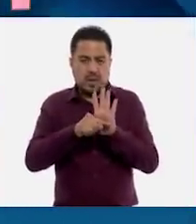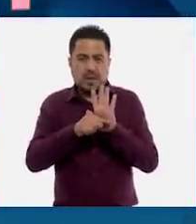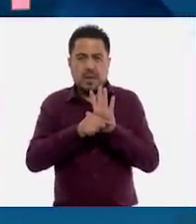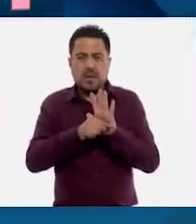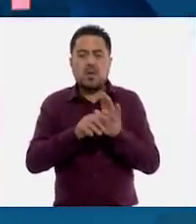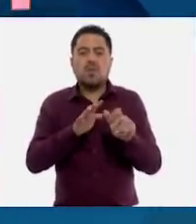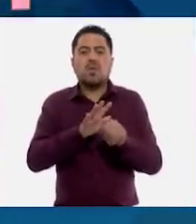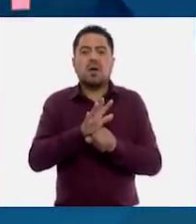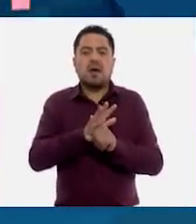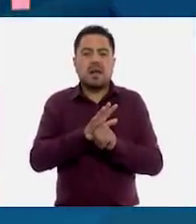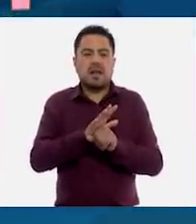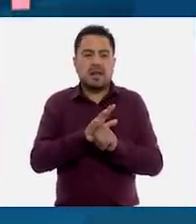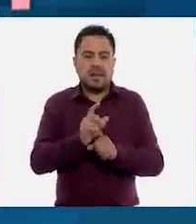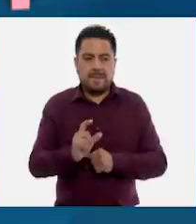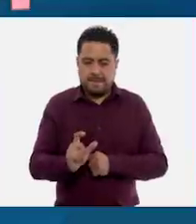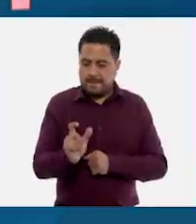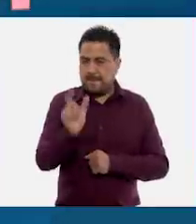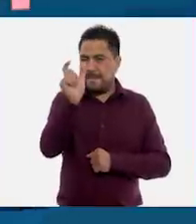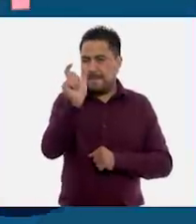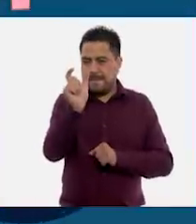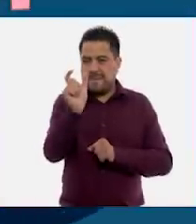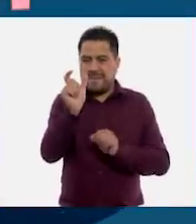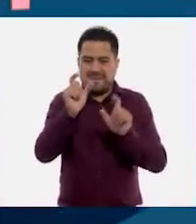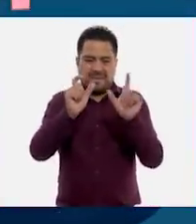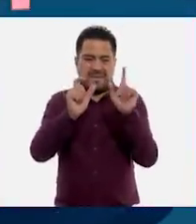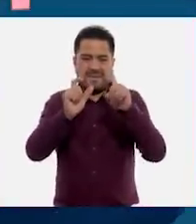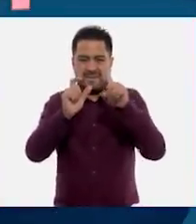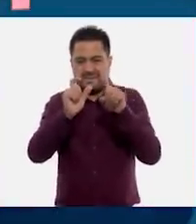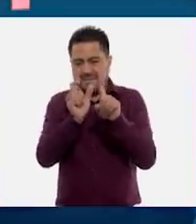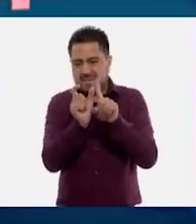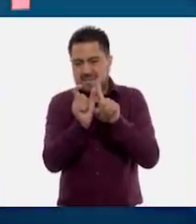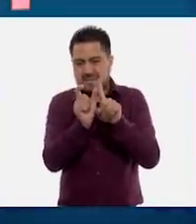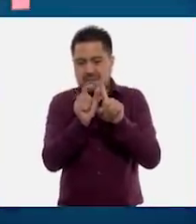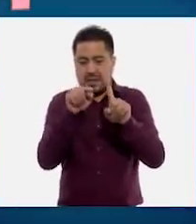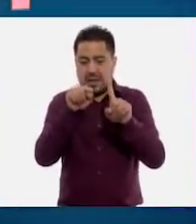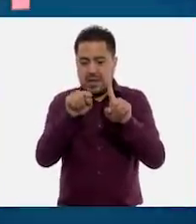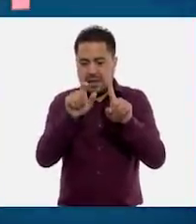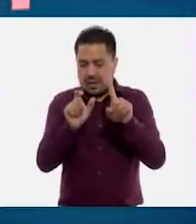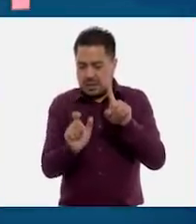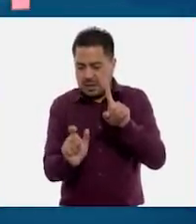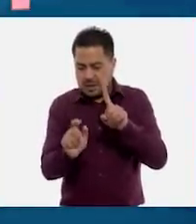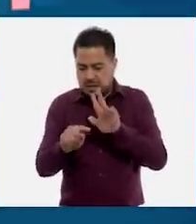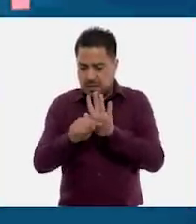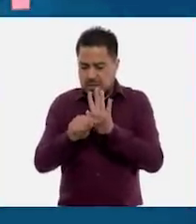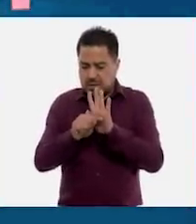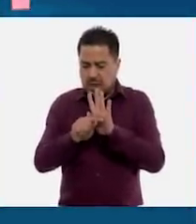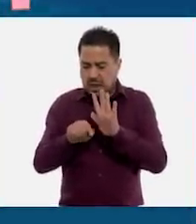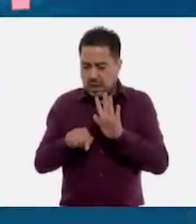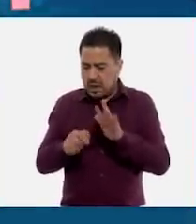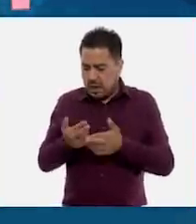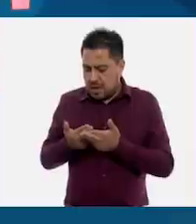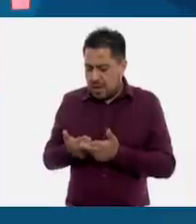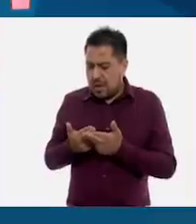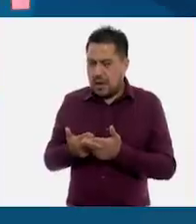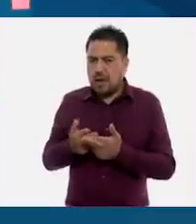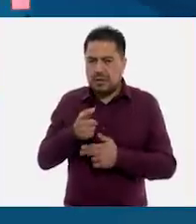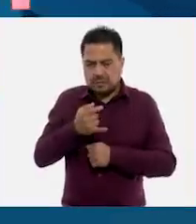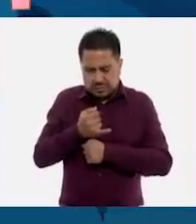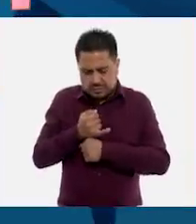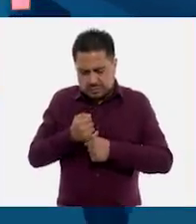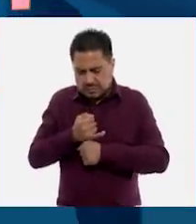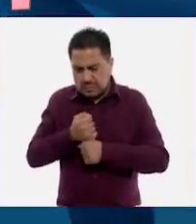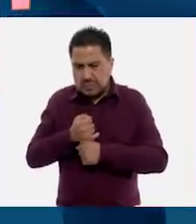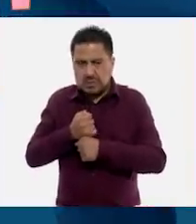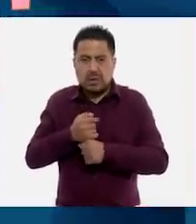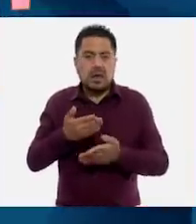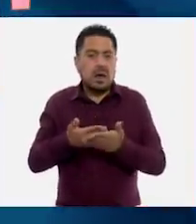al dividendo. De esa forma, obtenemos el residuo. Analicemos